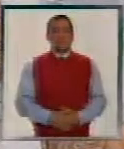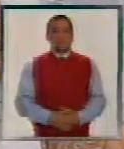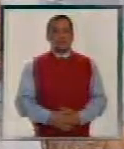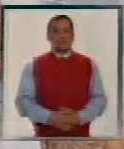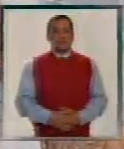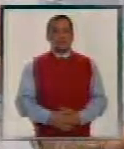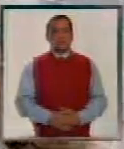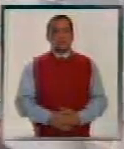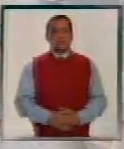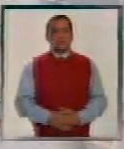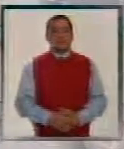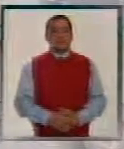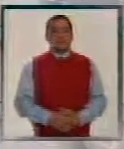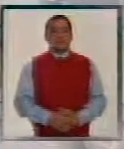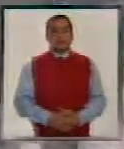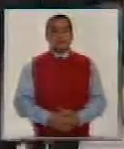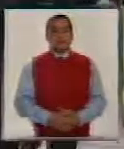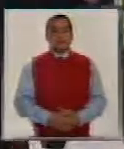Armadas. Véalo.